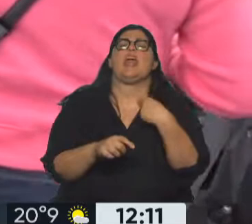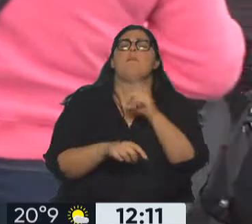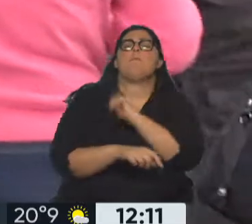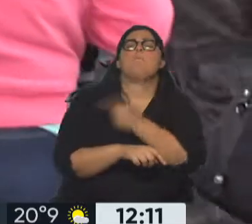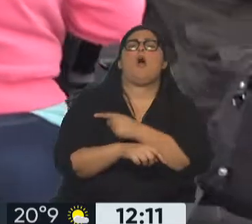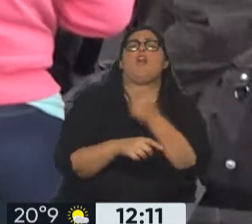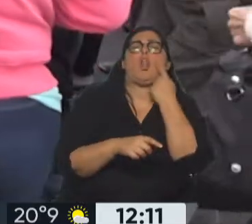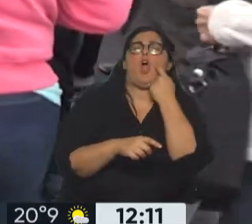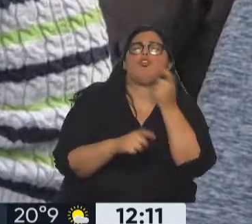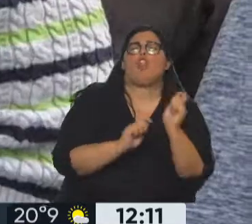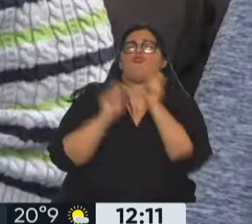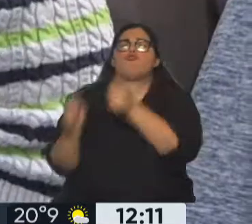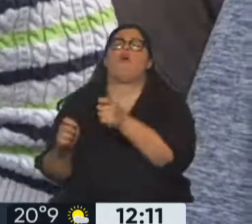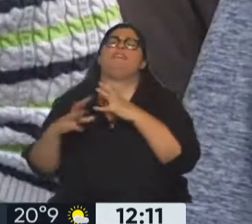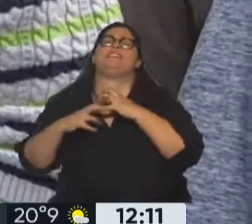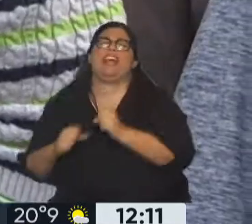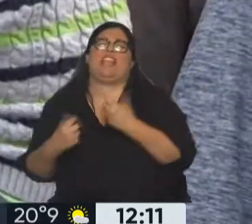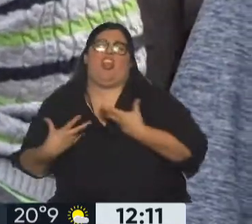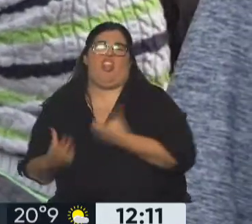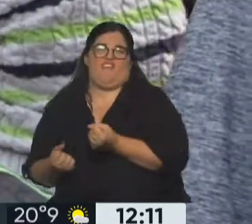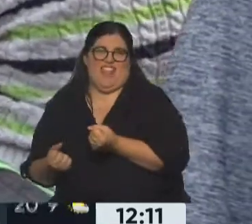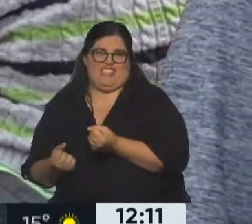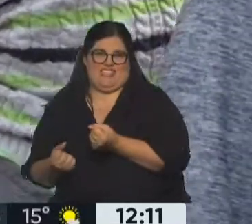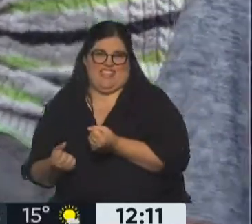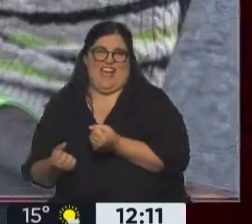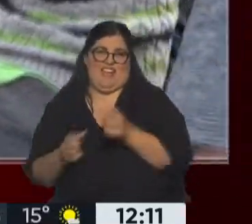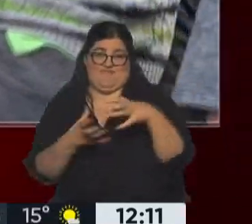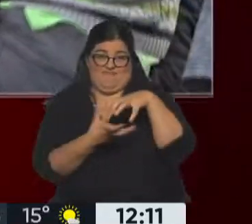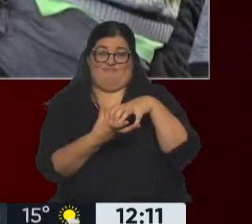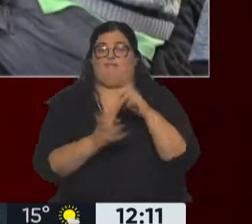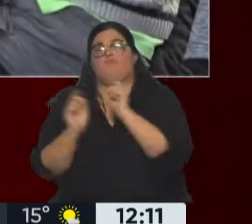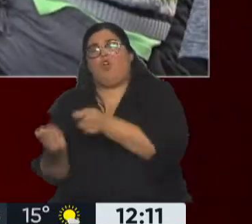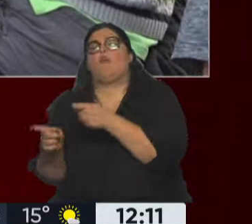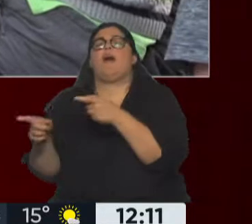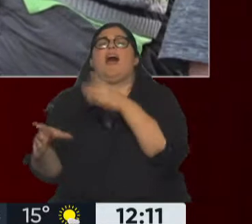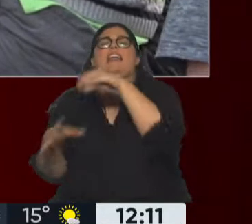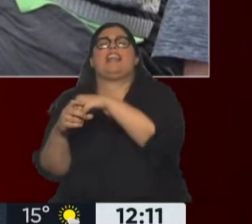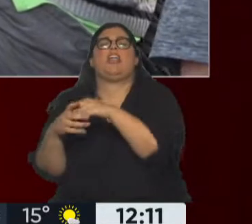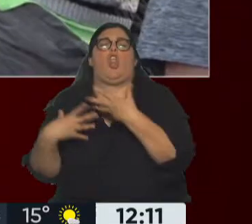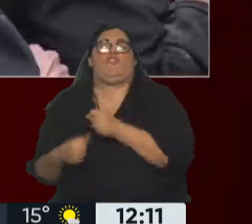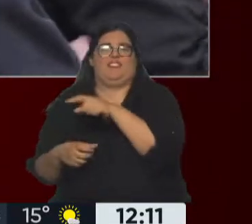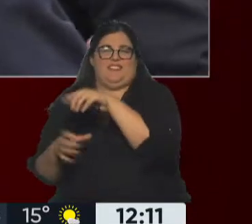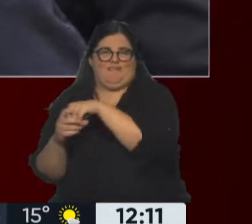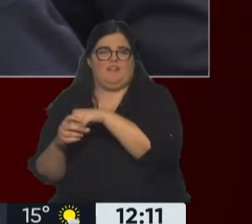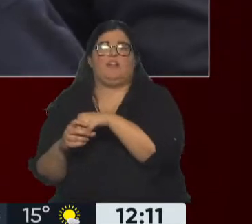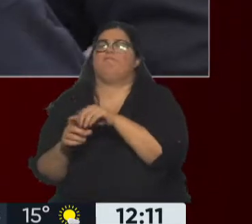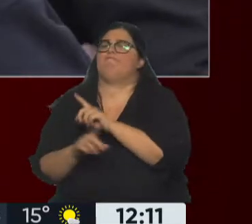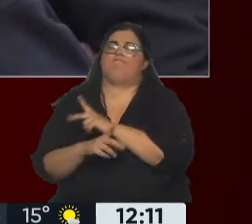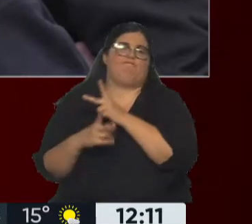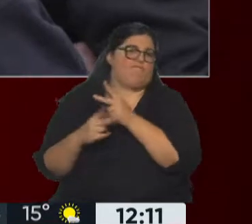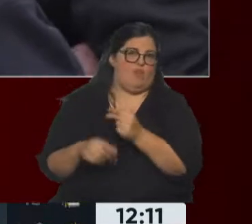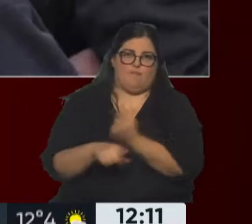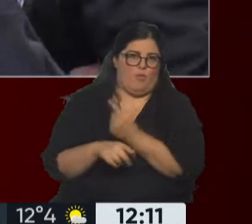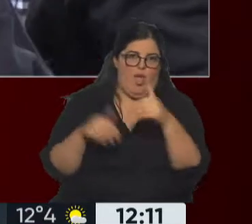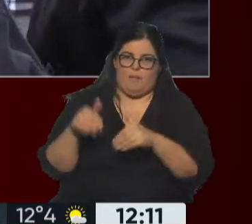es decir, a las Fuerzas Armadas, para la seguridad interior. No se logró los votos tampoco. Y ahora, de vuelta, una reforma que necesita